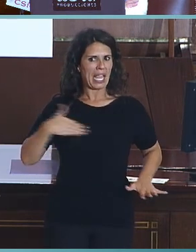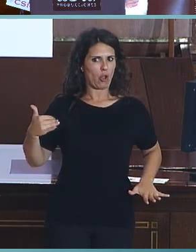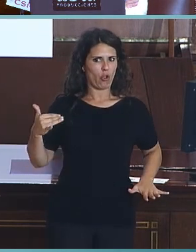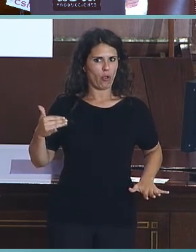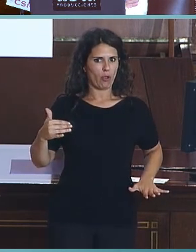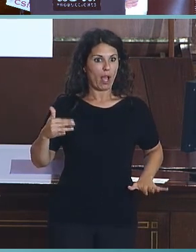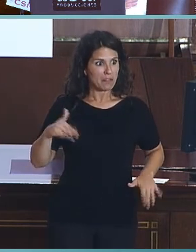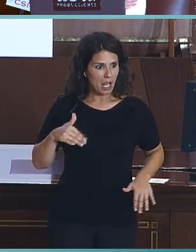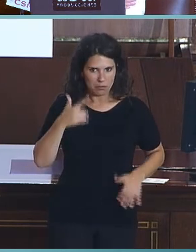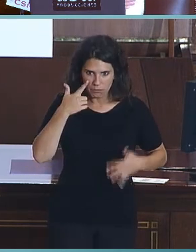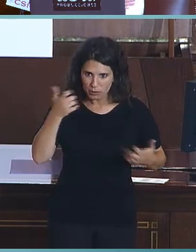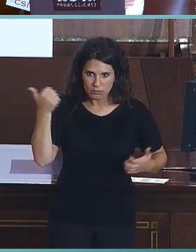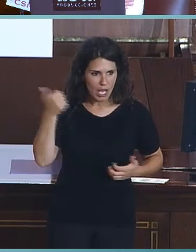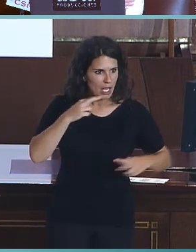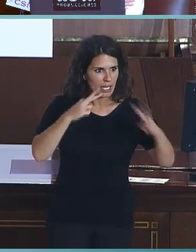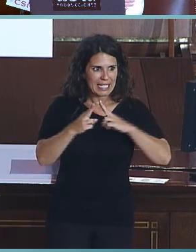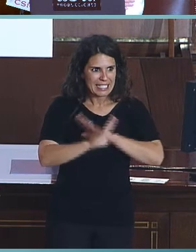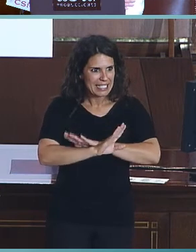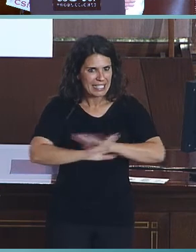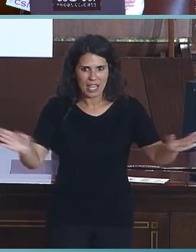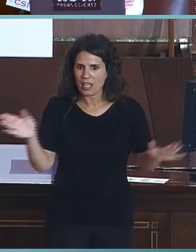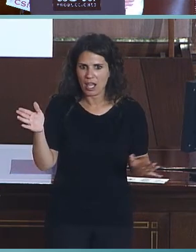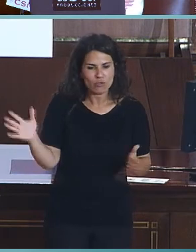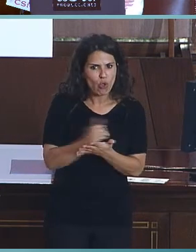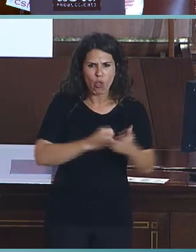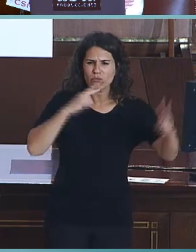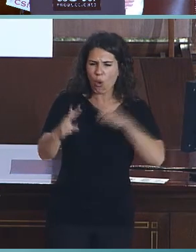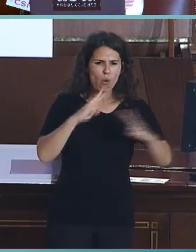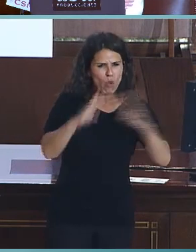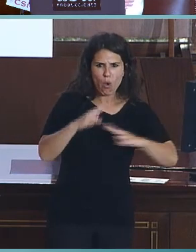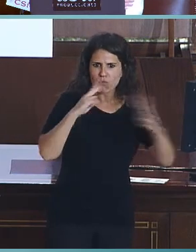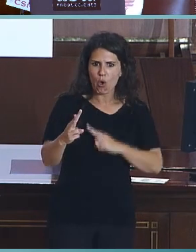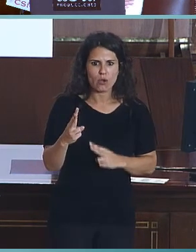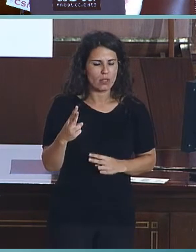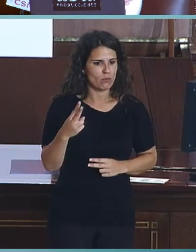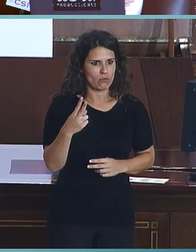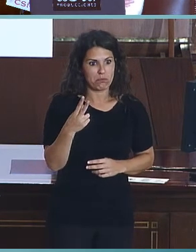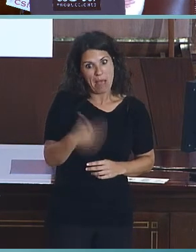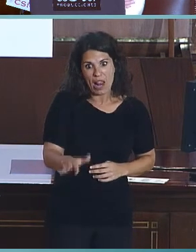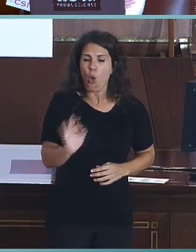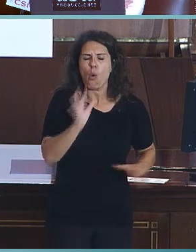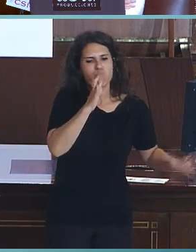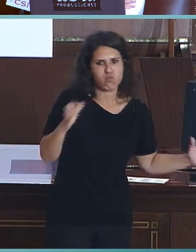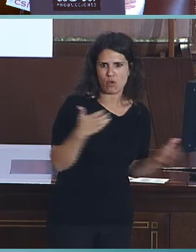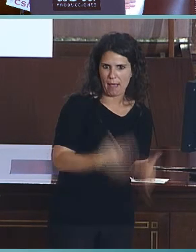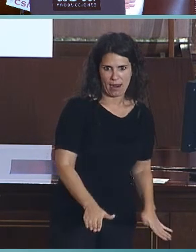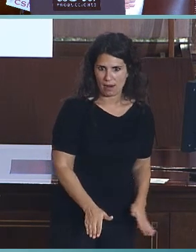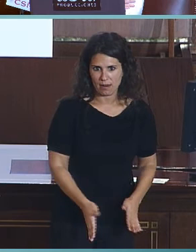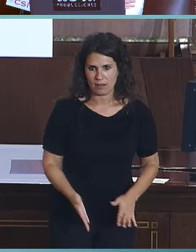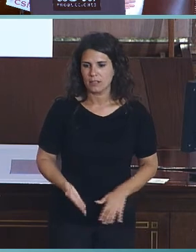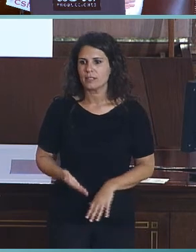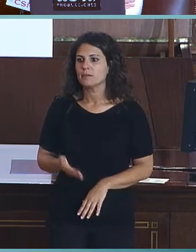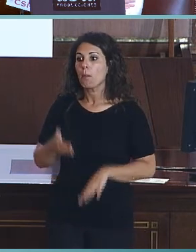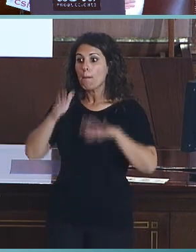opinión mayoritariamente desfavorable o muy desfavorable. En cambio, si observamos